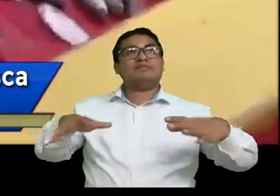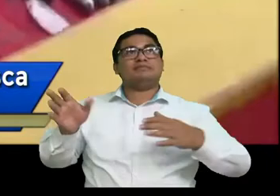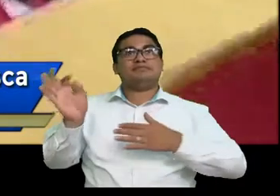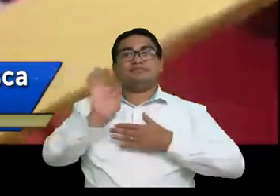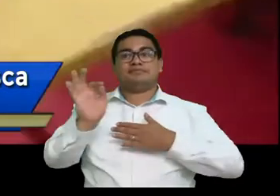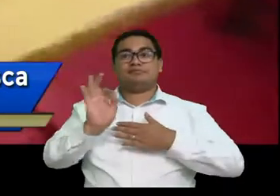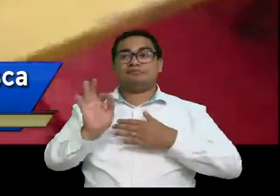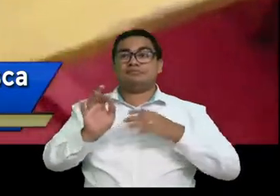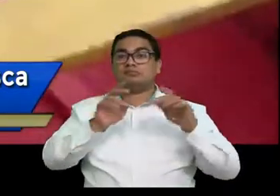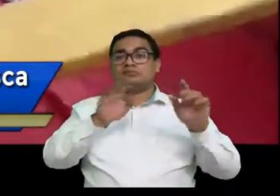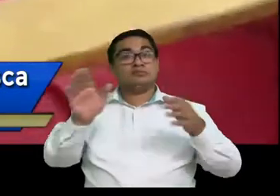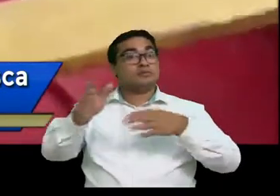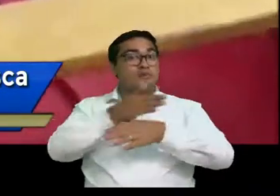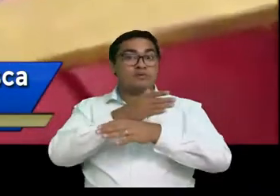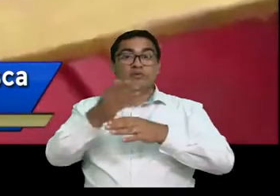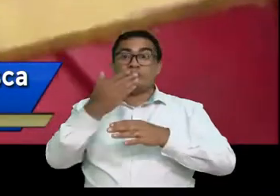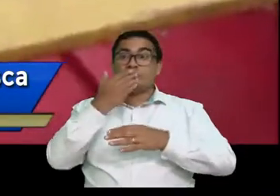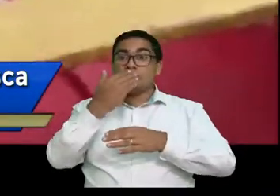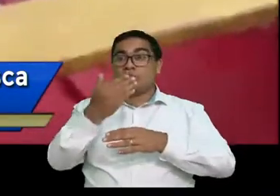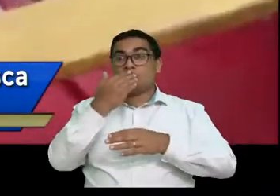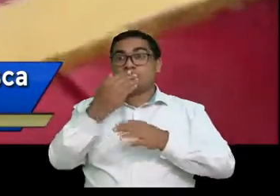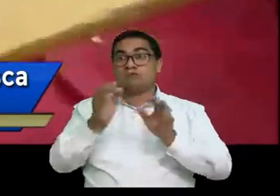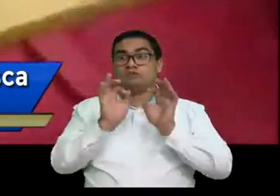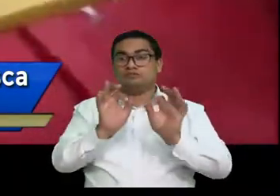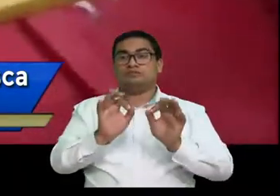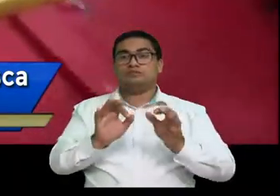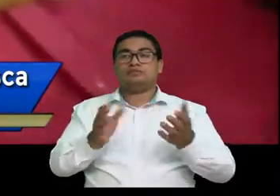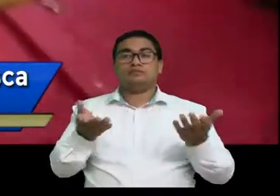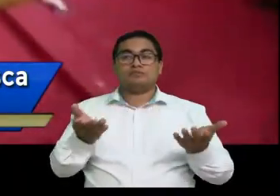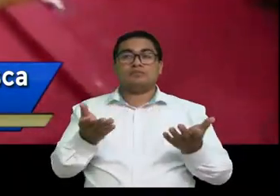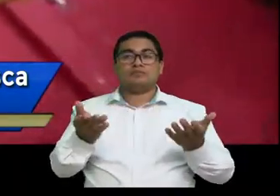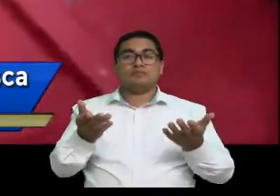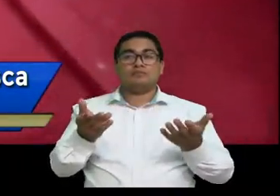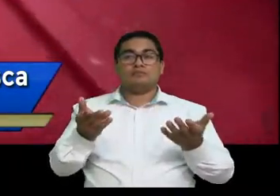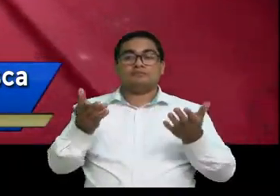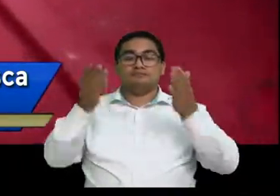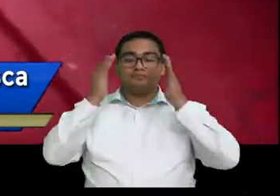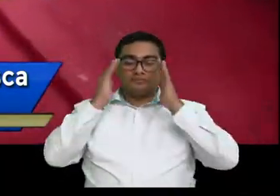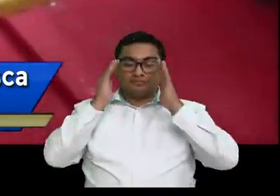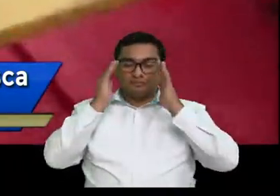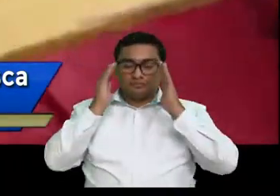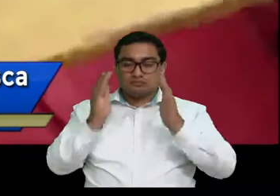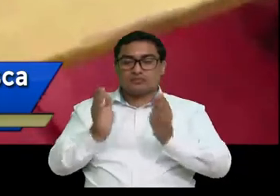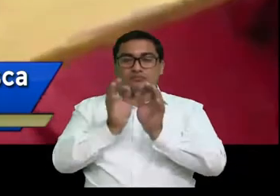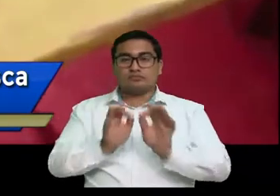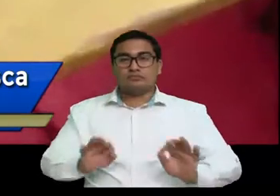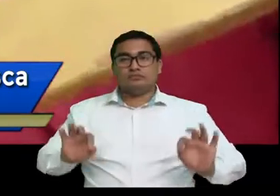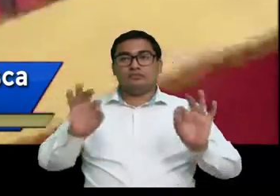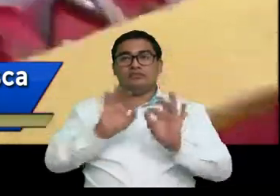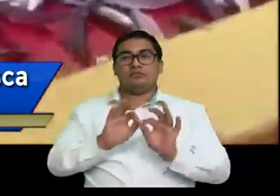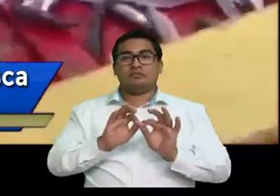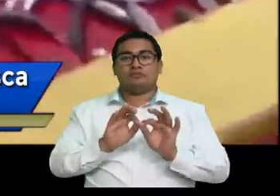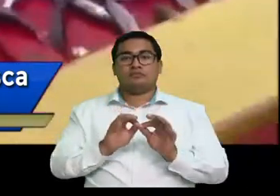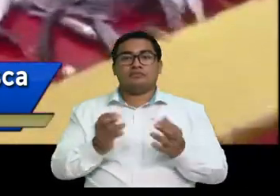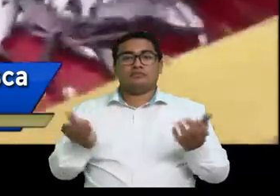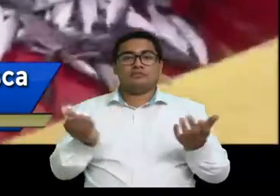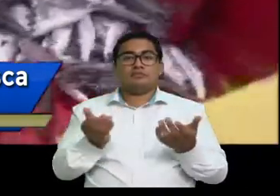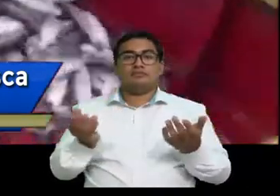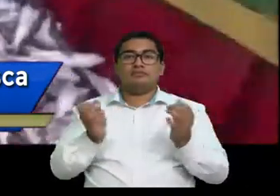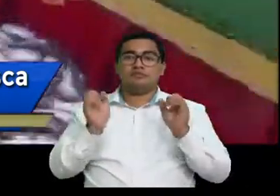y está teniendo muy buena acogida. Entonces en eso nosotros estamos sentando las bases